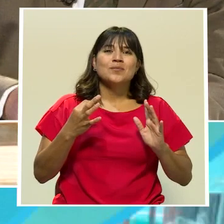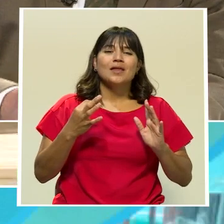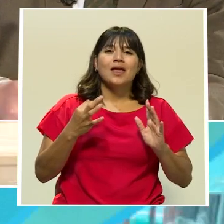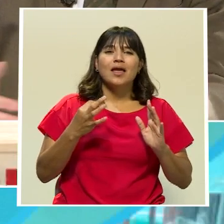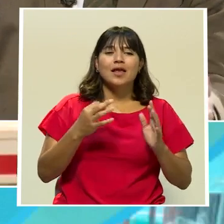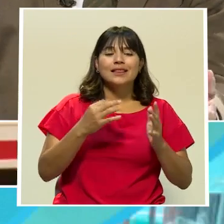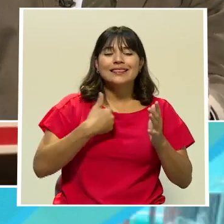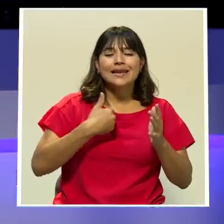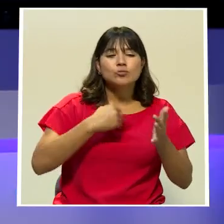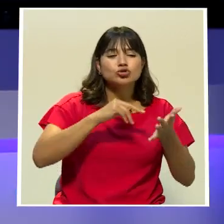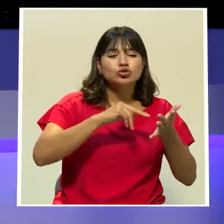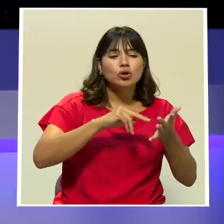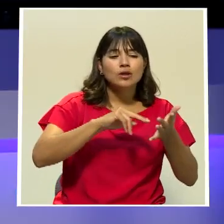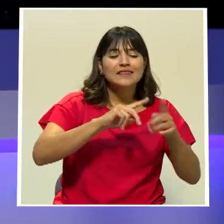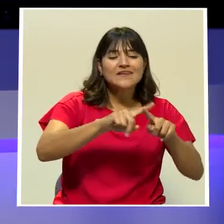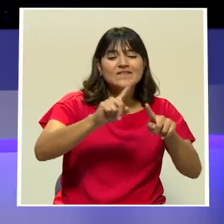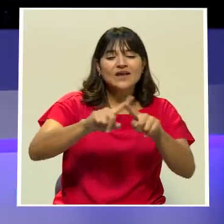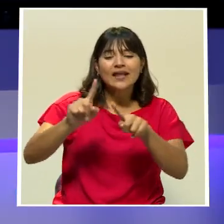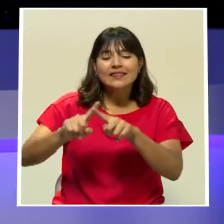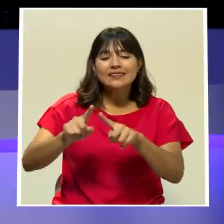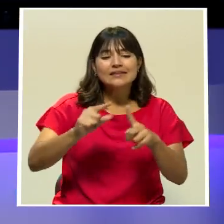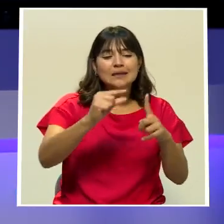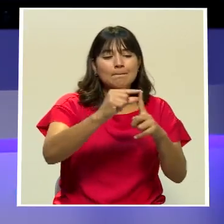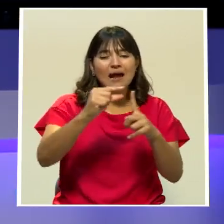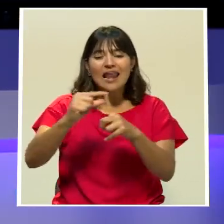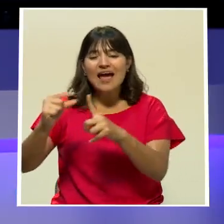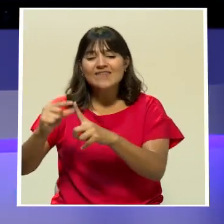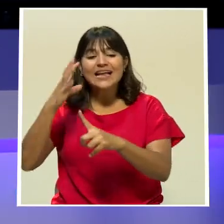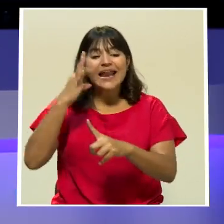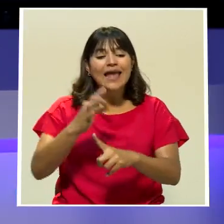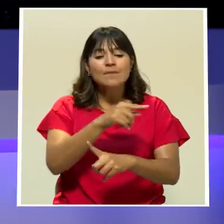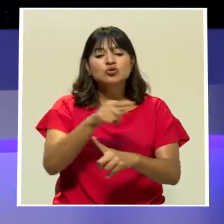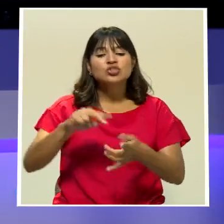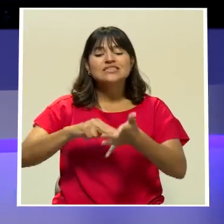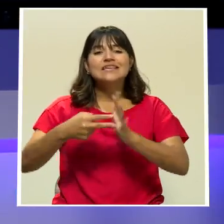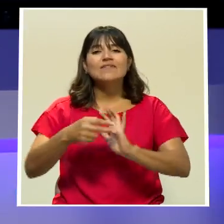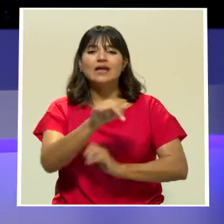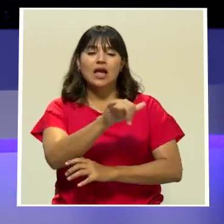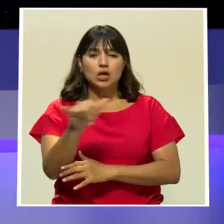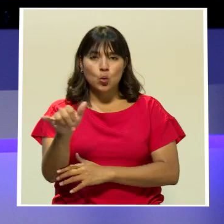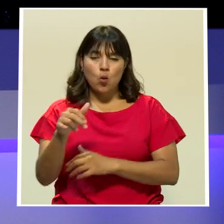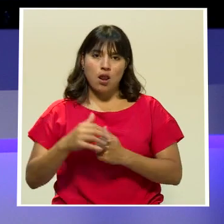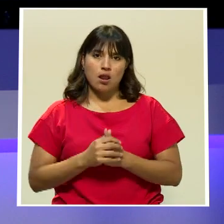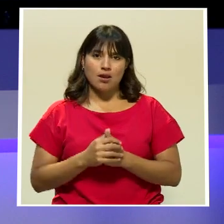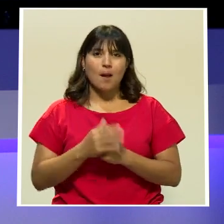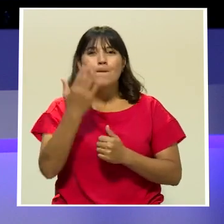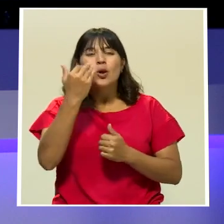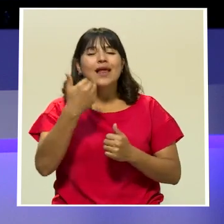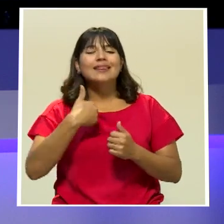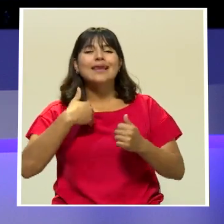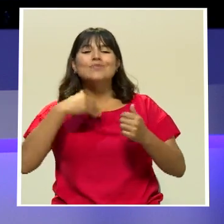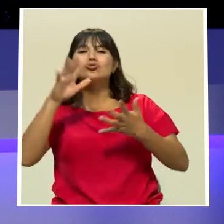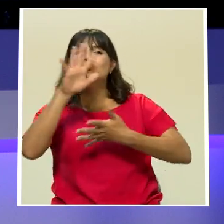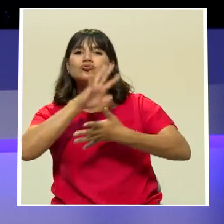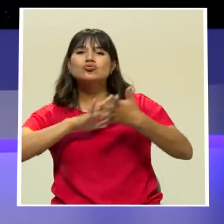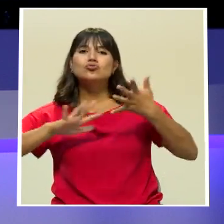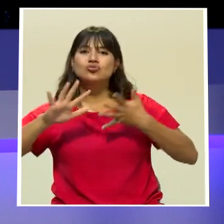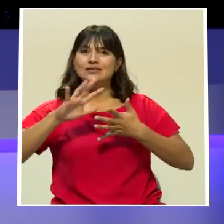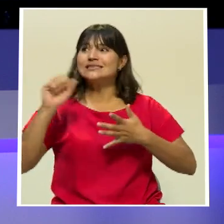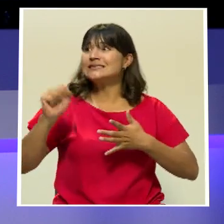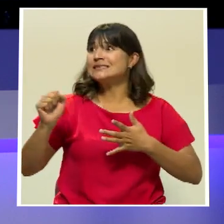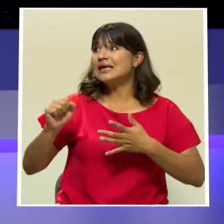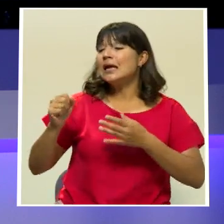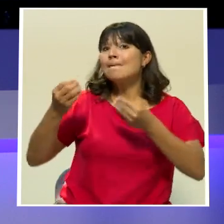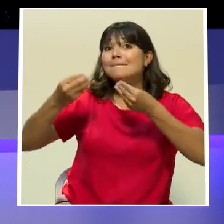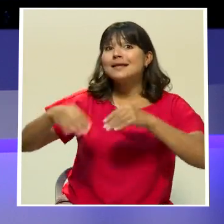se utiliza de esa manera tan alegre, ya pierde su función para identificar y para pensar. Es que nosotros,